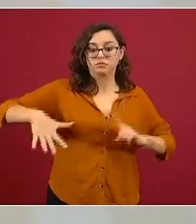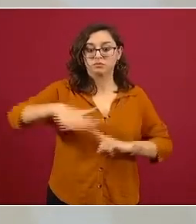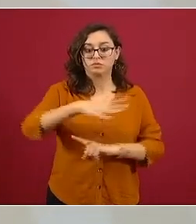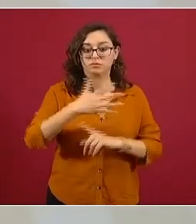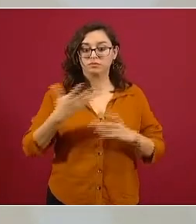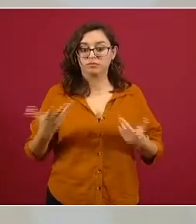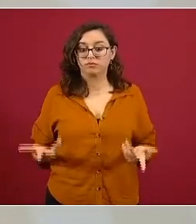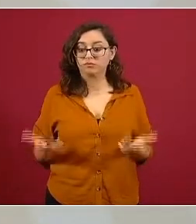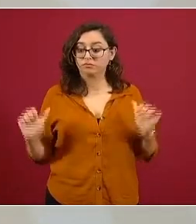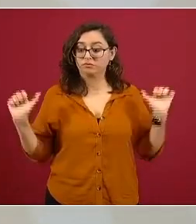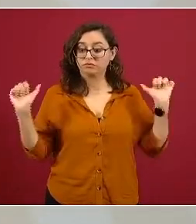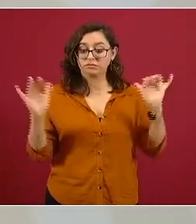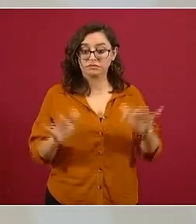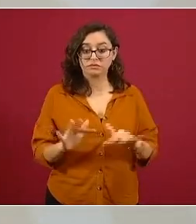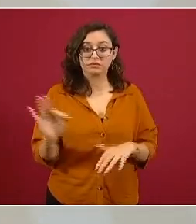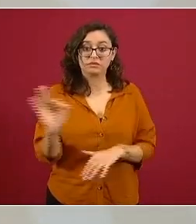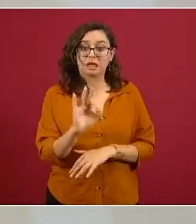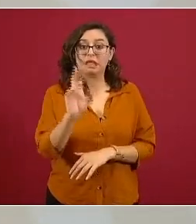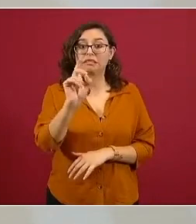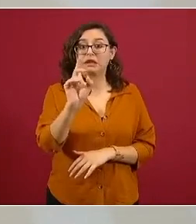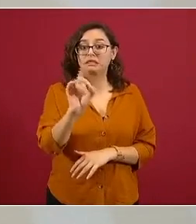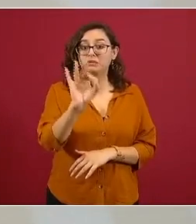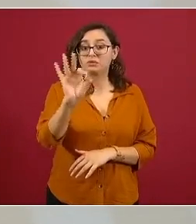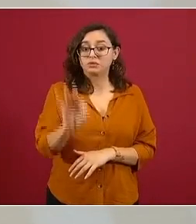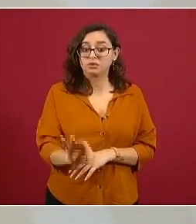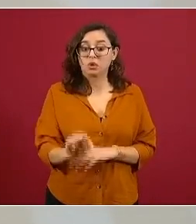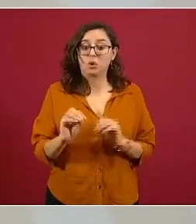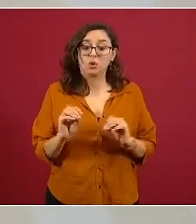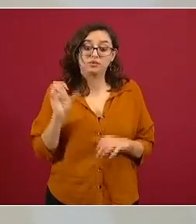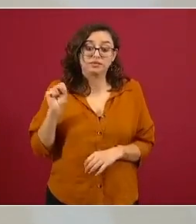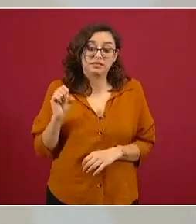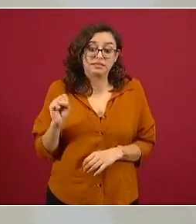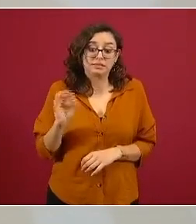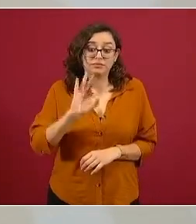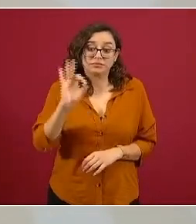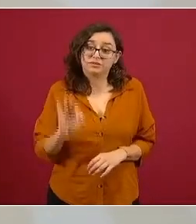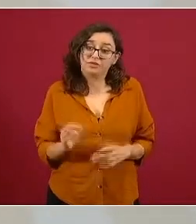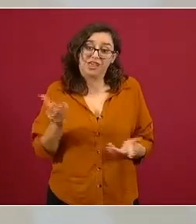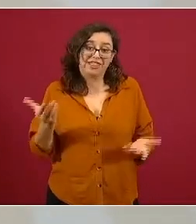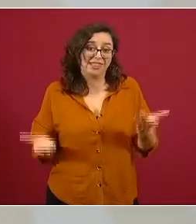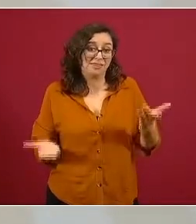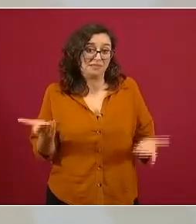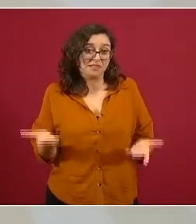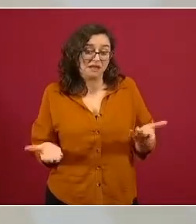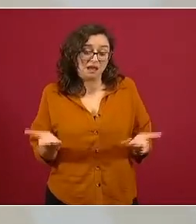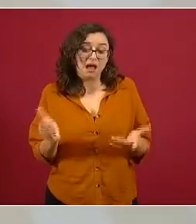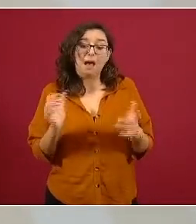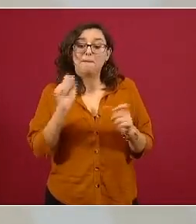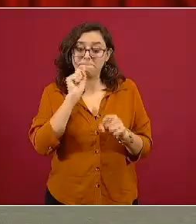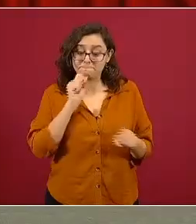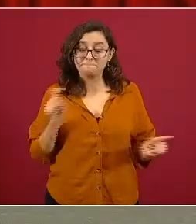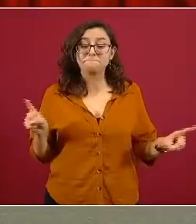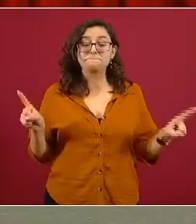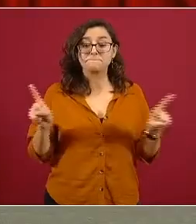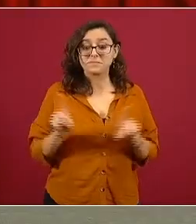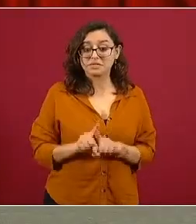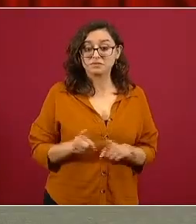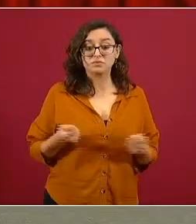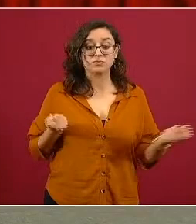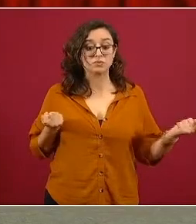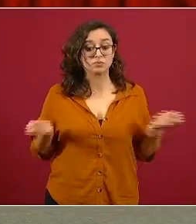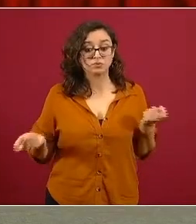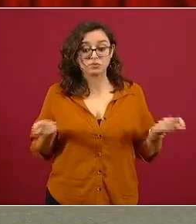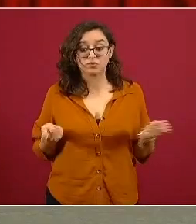Pueden ser aforos del 30% o del 60%, y los mecanismos de control que